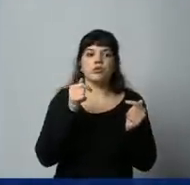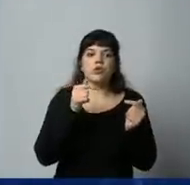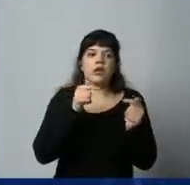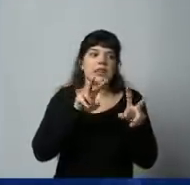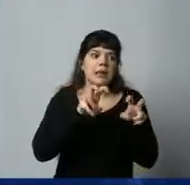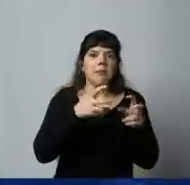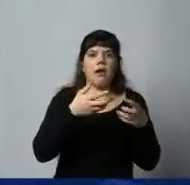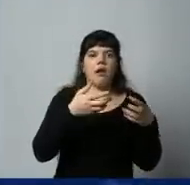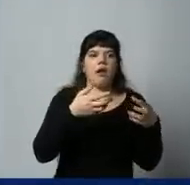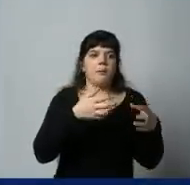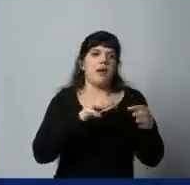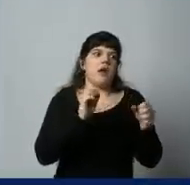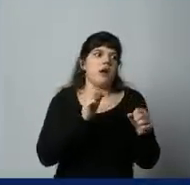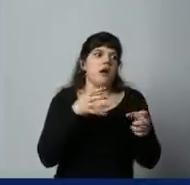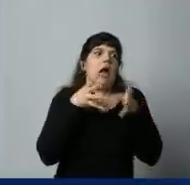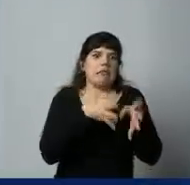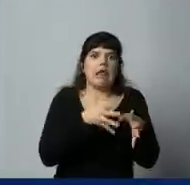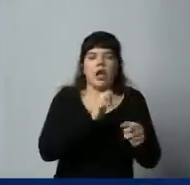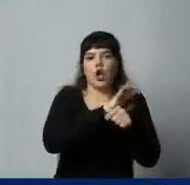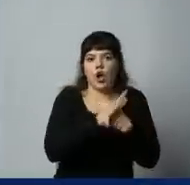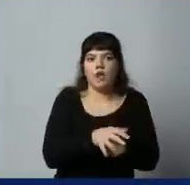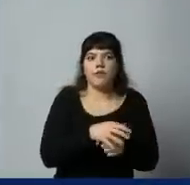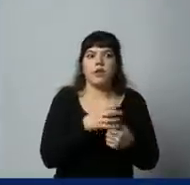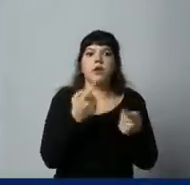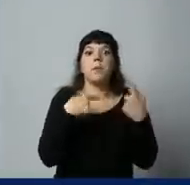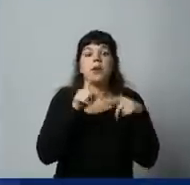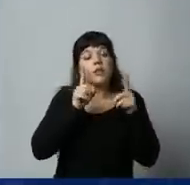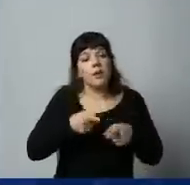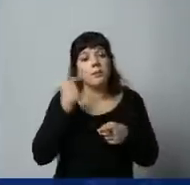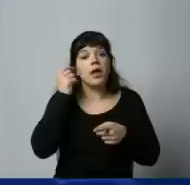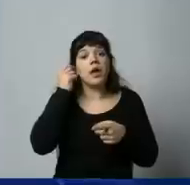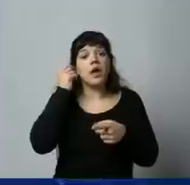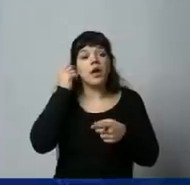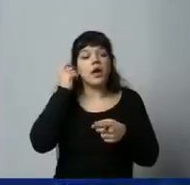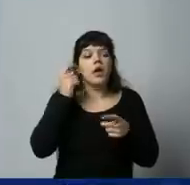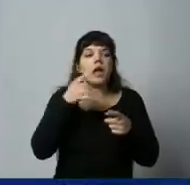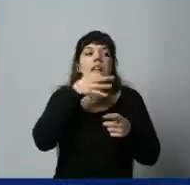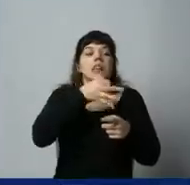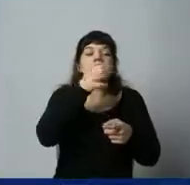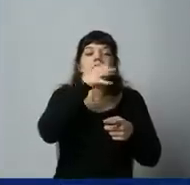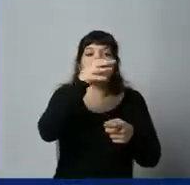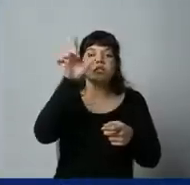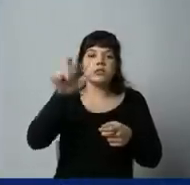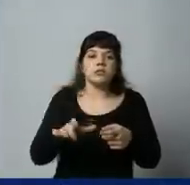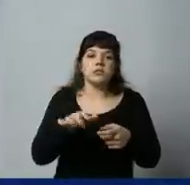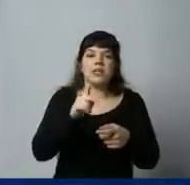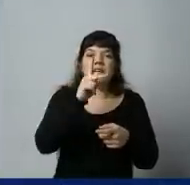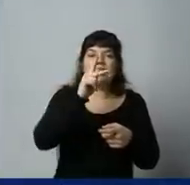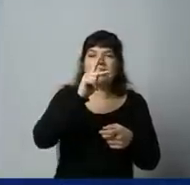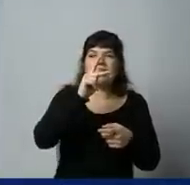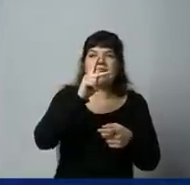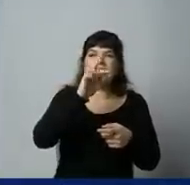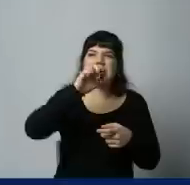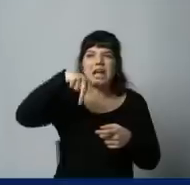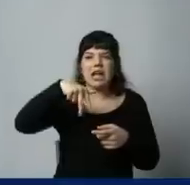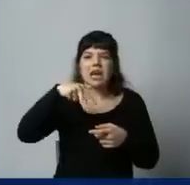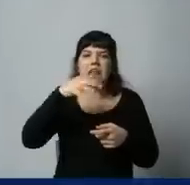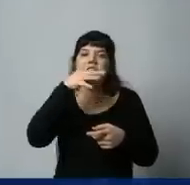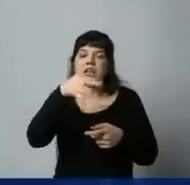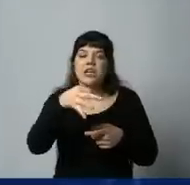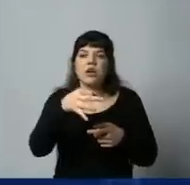combatir la pandemia pero sobre todo hay unas declaraciones de él se llama eh Ken shors eh